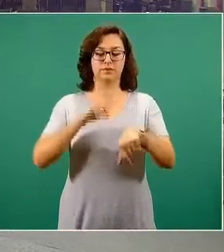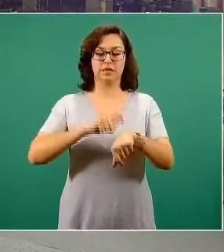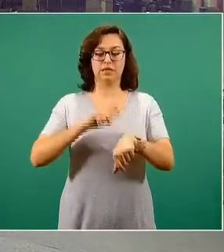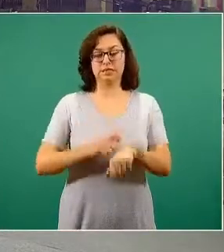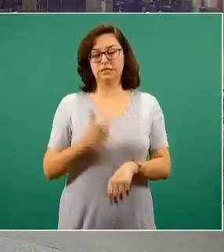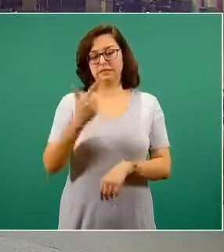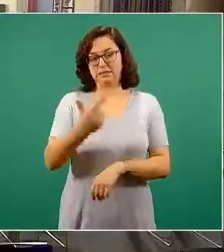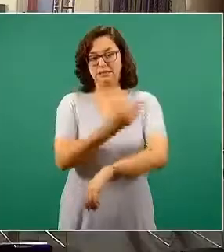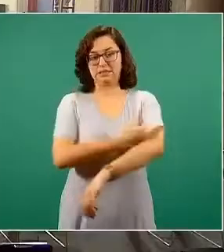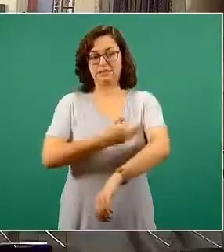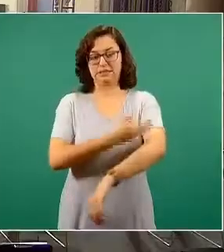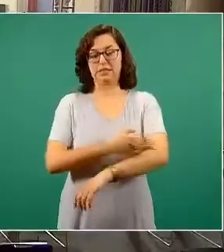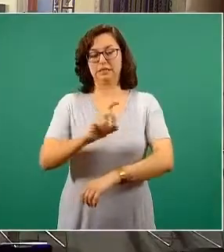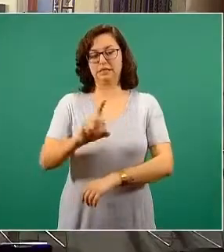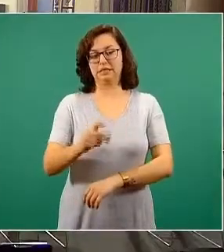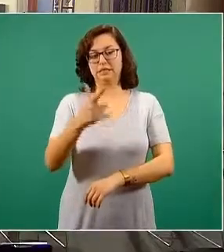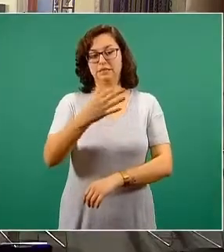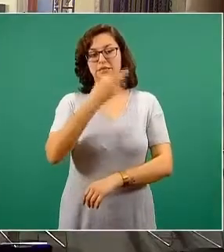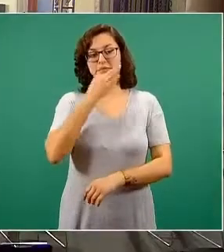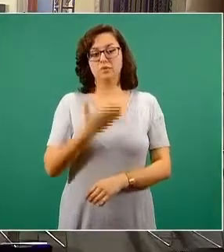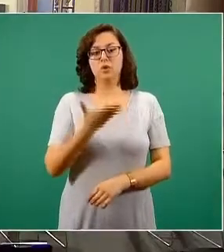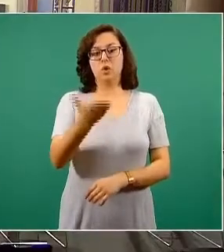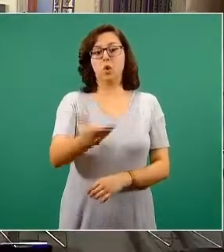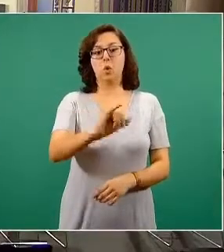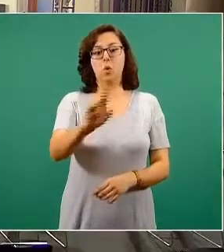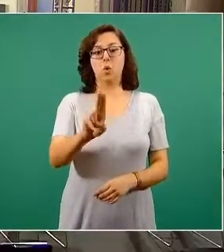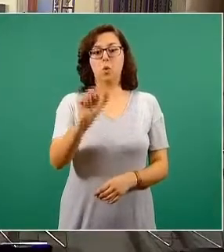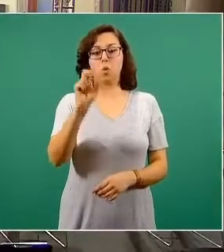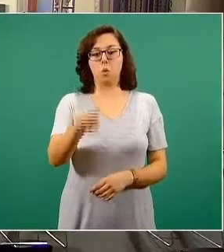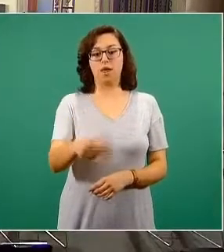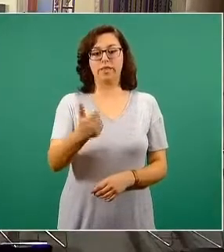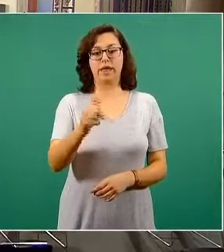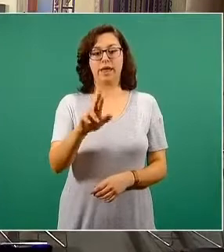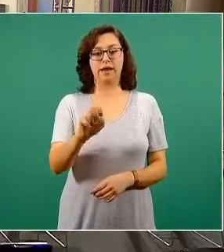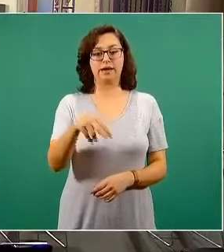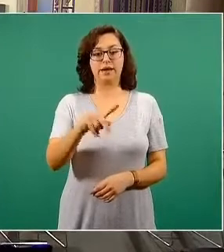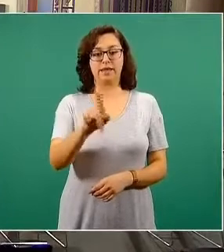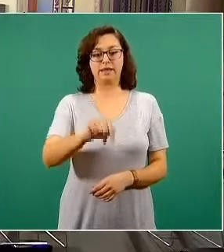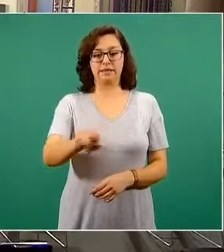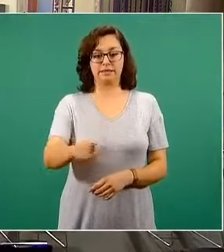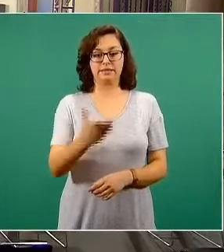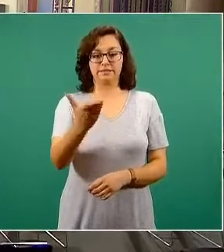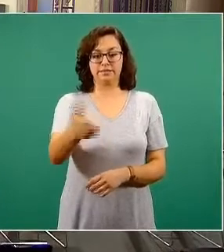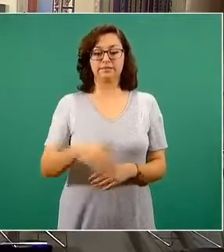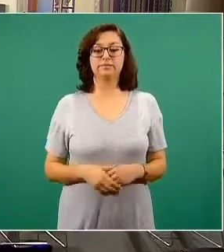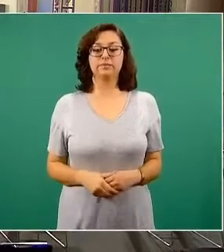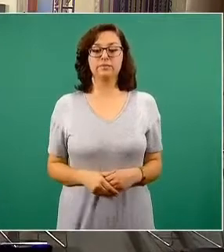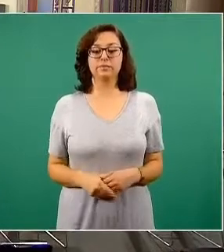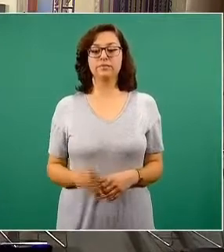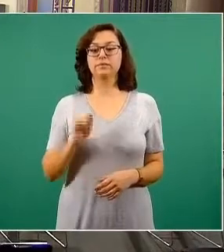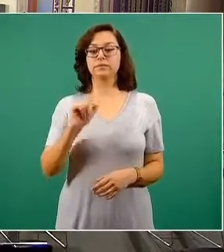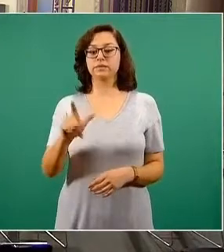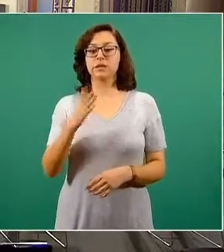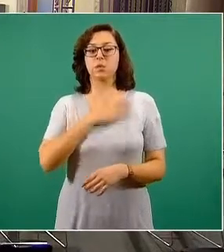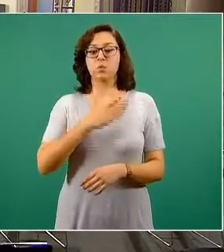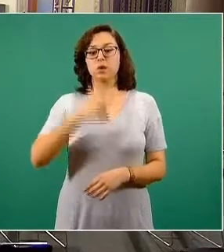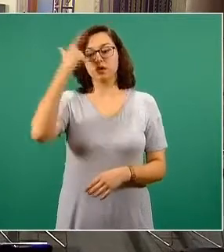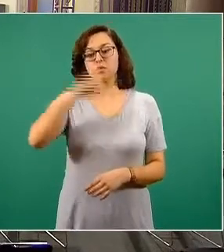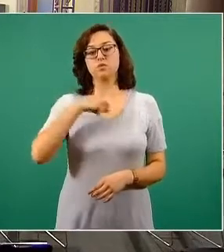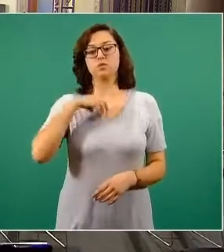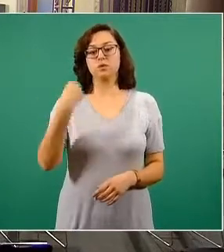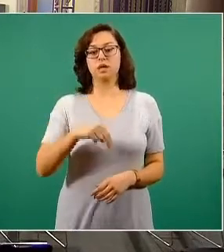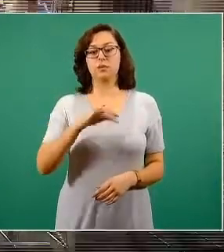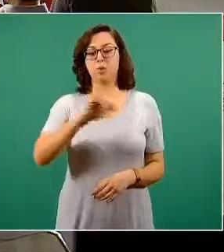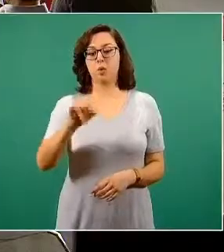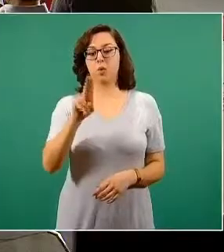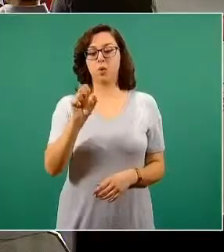Juan Hernández, Grupo Cantón, Periódico Basta, y enseguida pasamos con eso. Gracias. ¿Qué tal? Muy buenas noches. Juan Hernández de Grupo Cantón, de